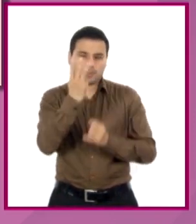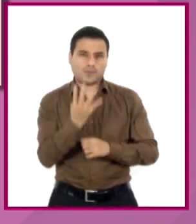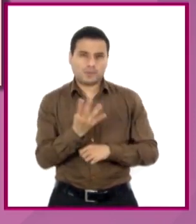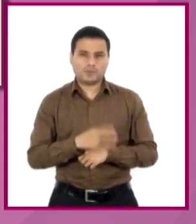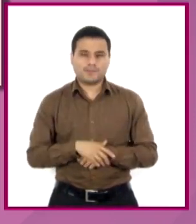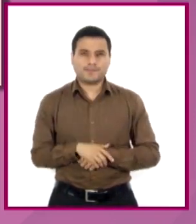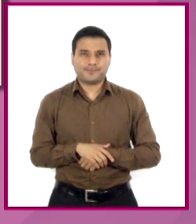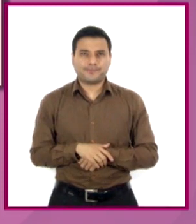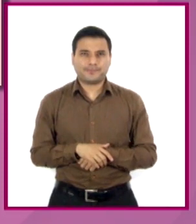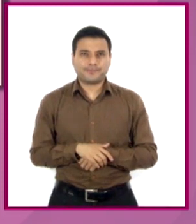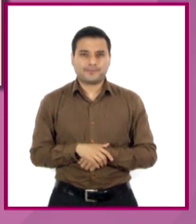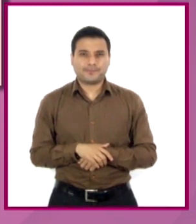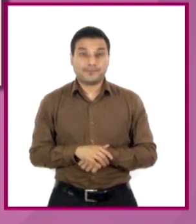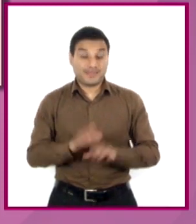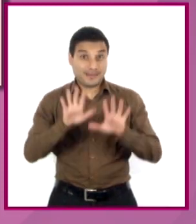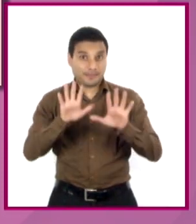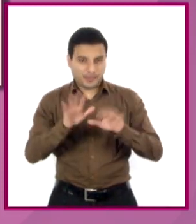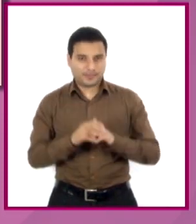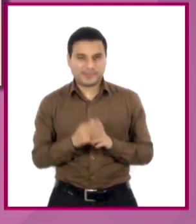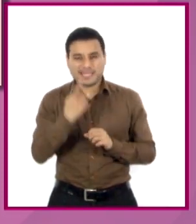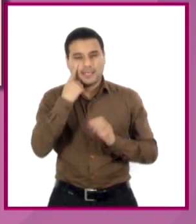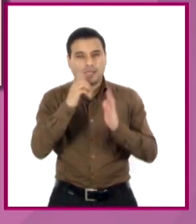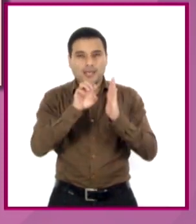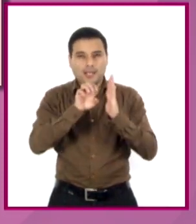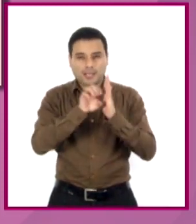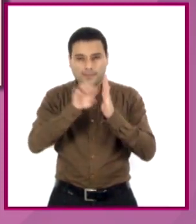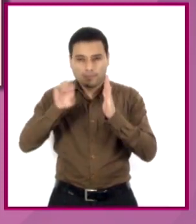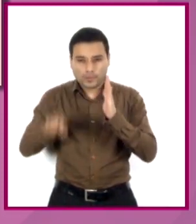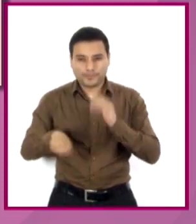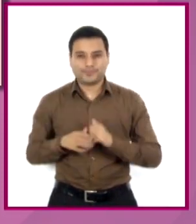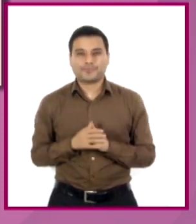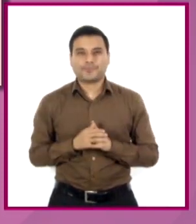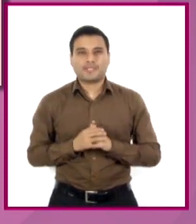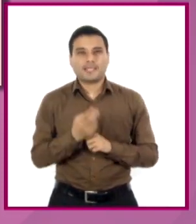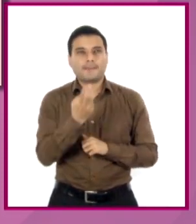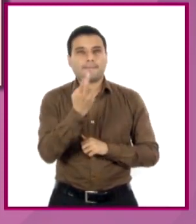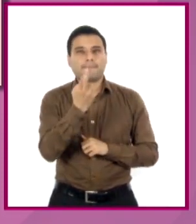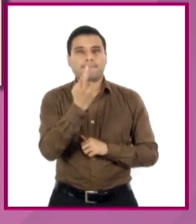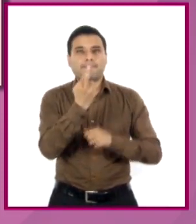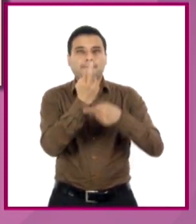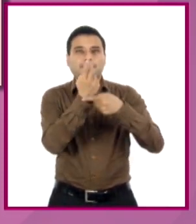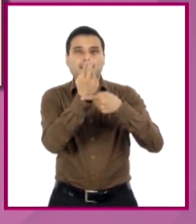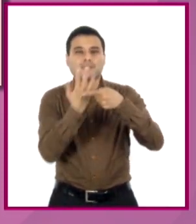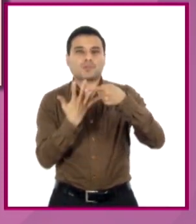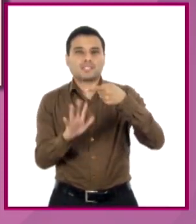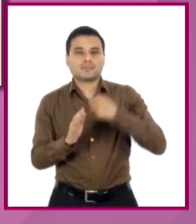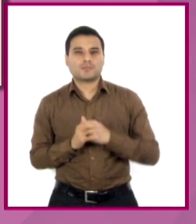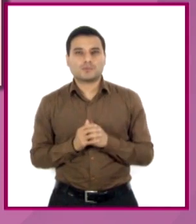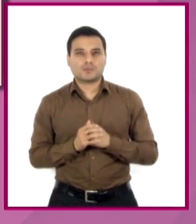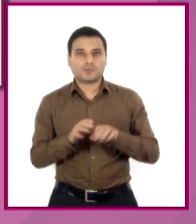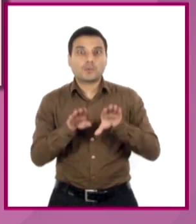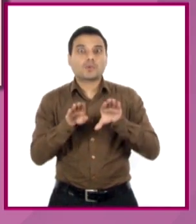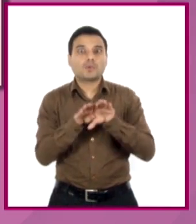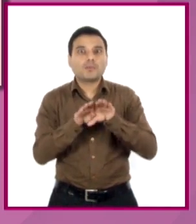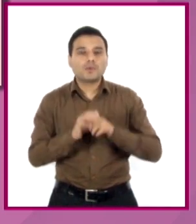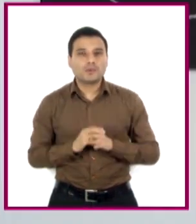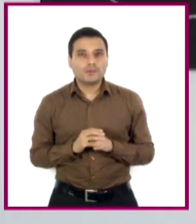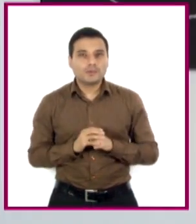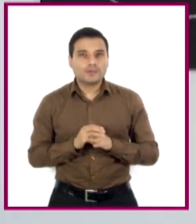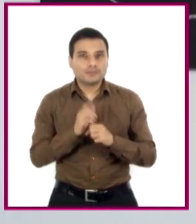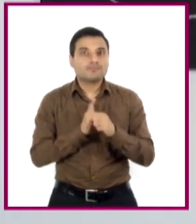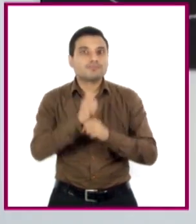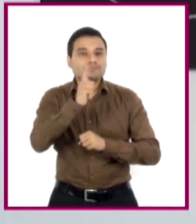cuartos. Pero, ¿y si mi fracción decimal es 25 décimos? ¿Dónde estaría